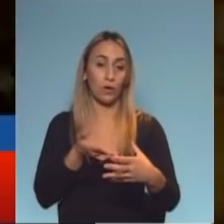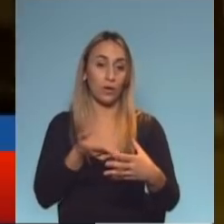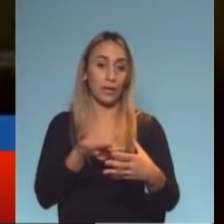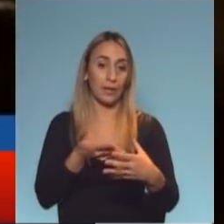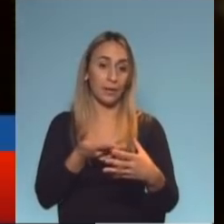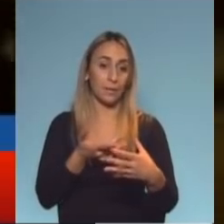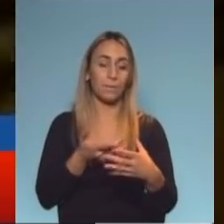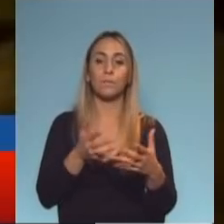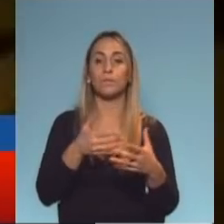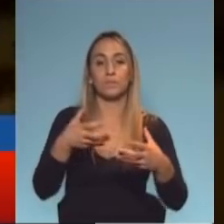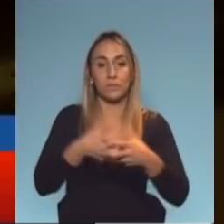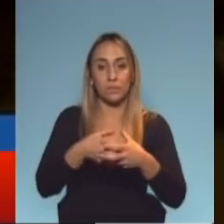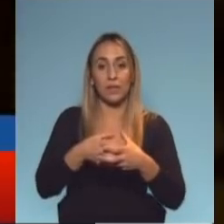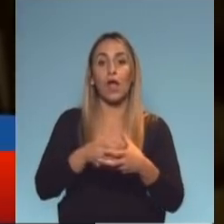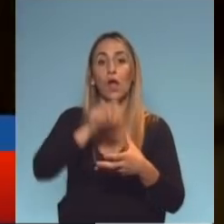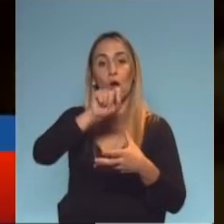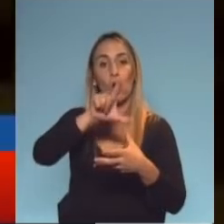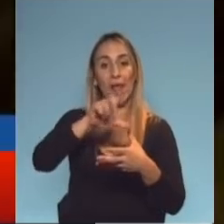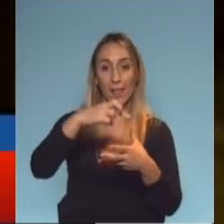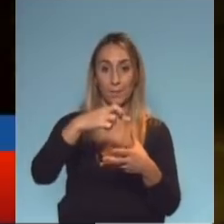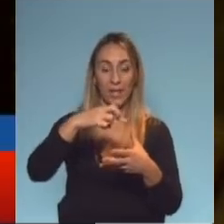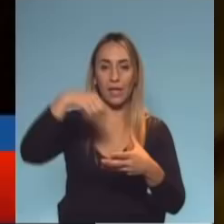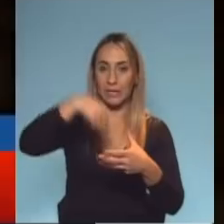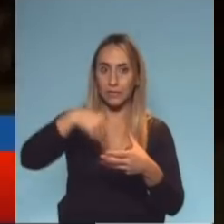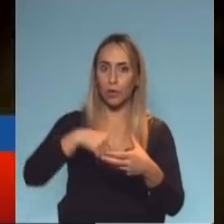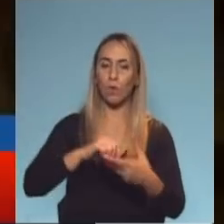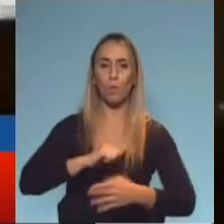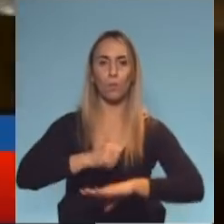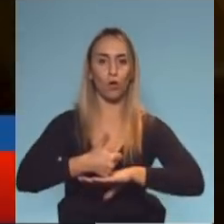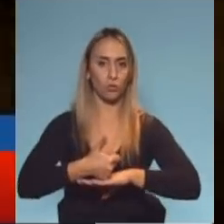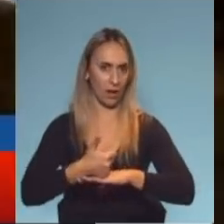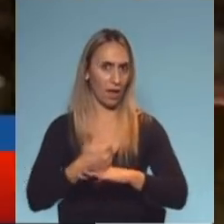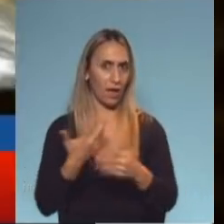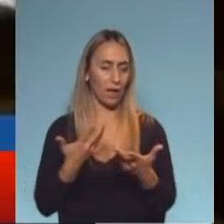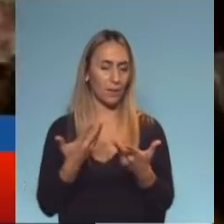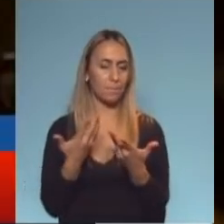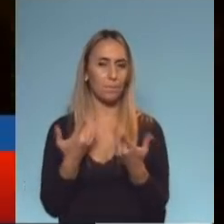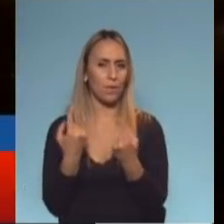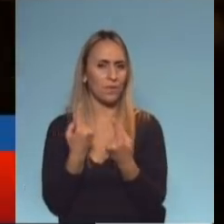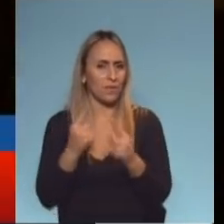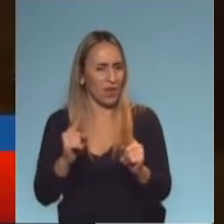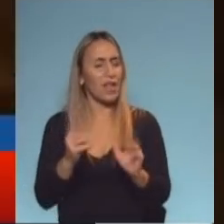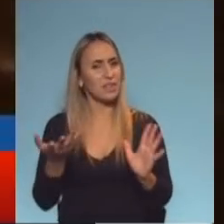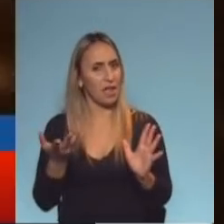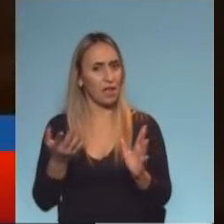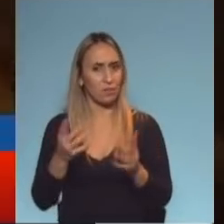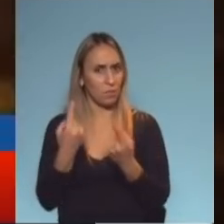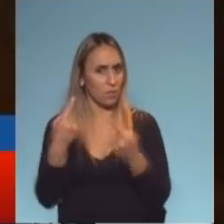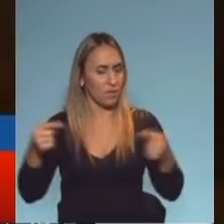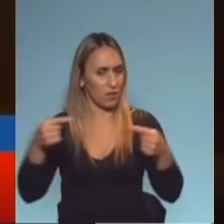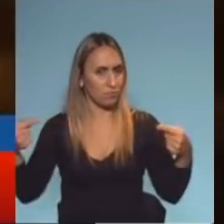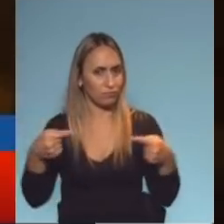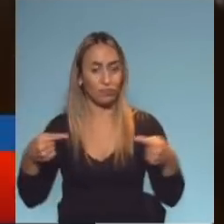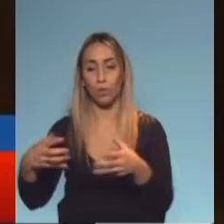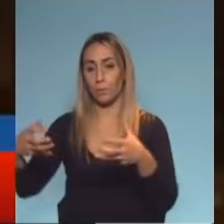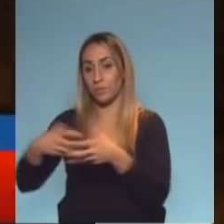digamos, palestina, de donde la OLP, que justamente tiene una posición totalmente, digamos, antagónica a la que tiene Hamas